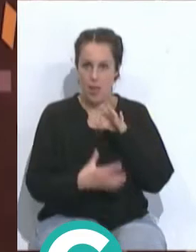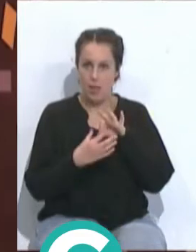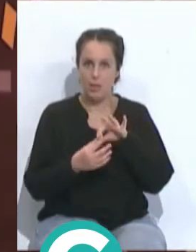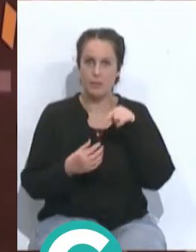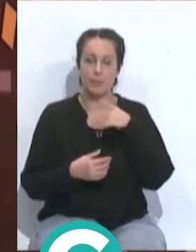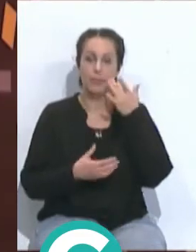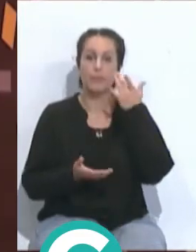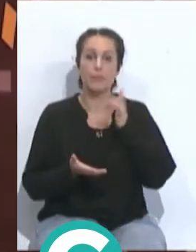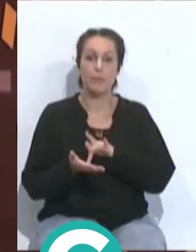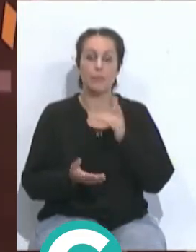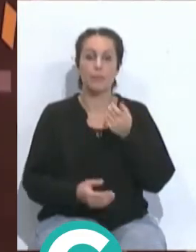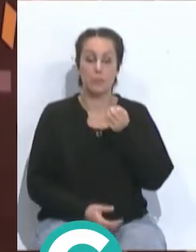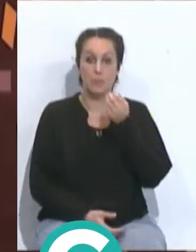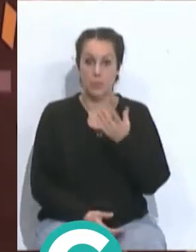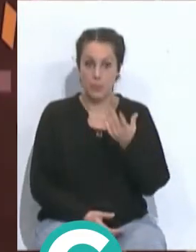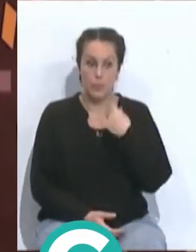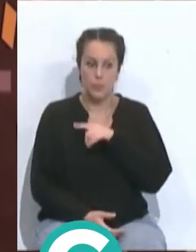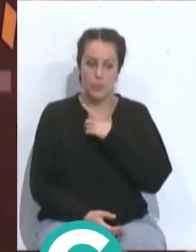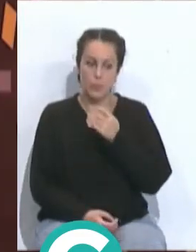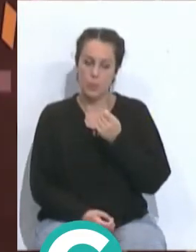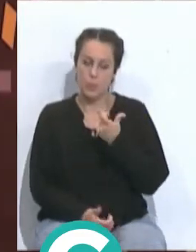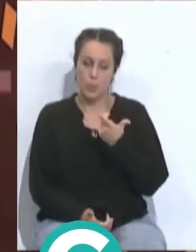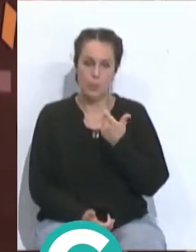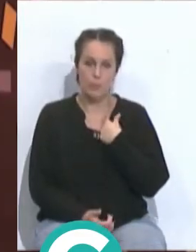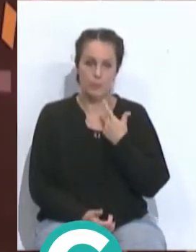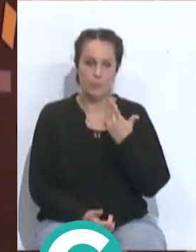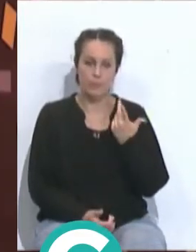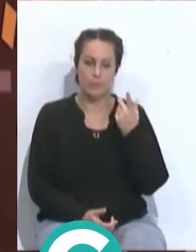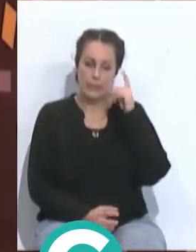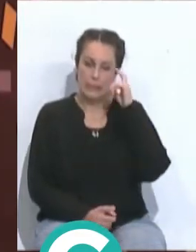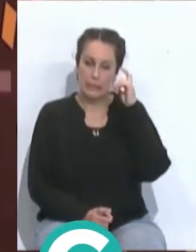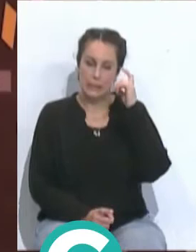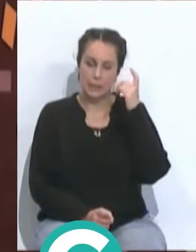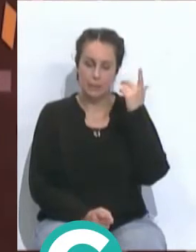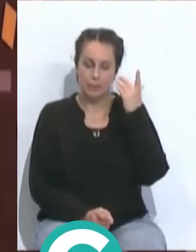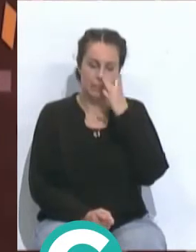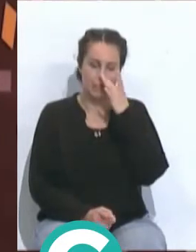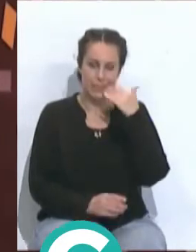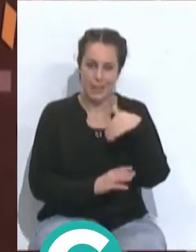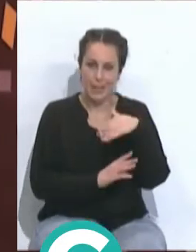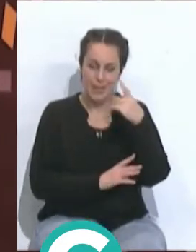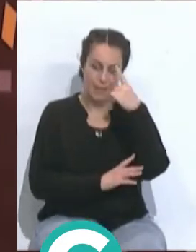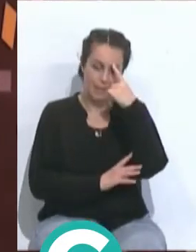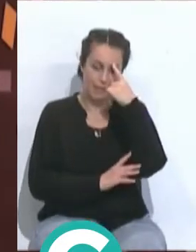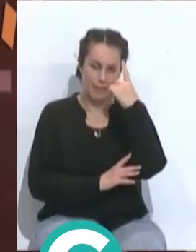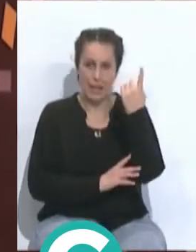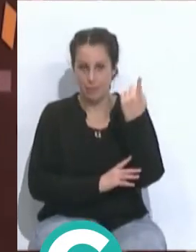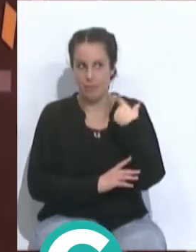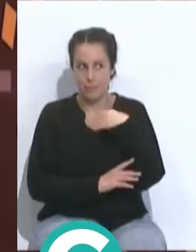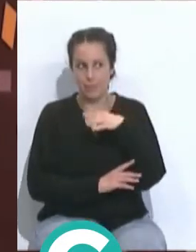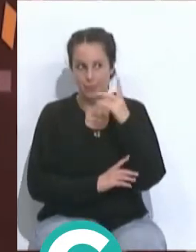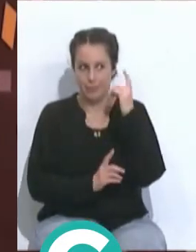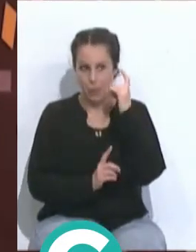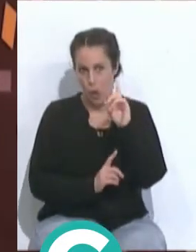esta fecha en la que, bueno, vamos un poco entre la resaca del carnaval de la calle, resaca bien